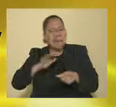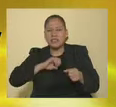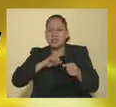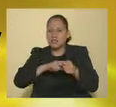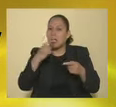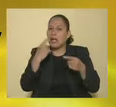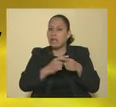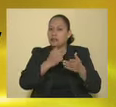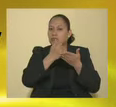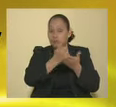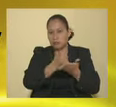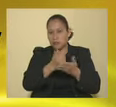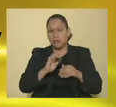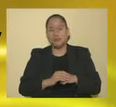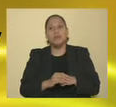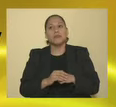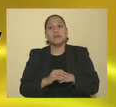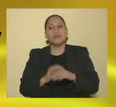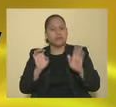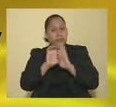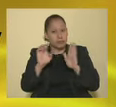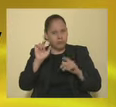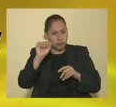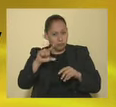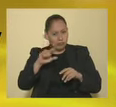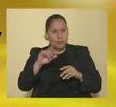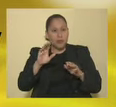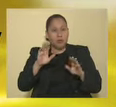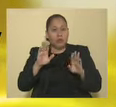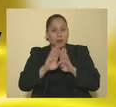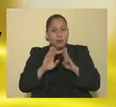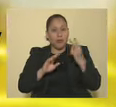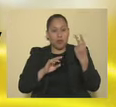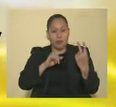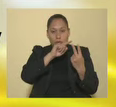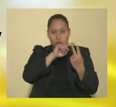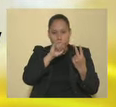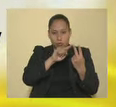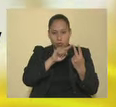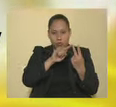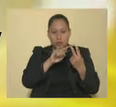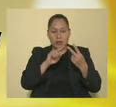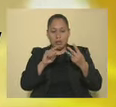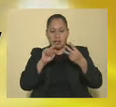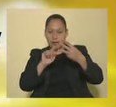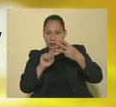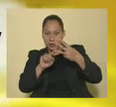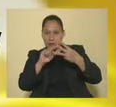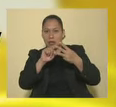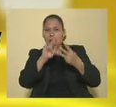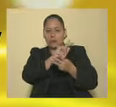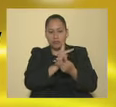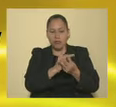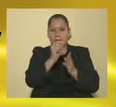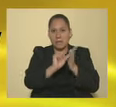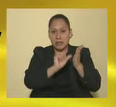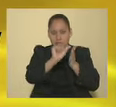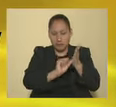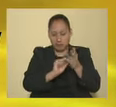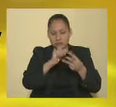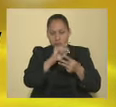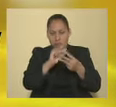específicamente? Aparte de los de que dos de nuestros tres proyectos fijos mensuales son